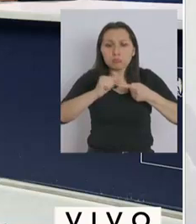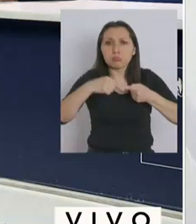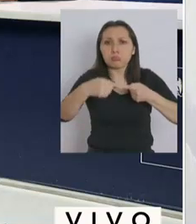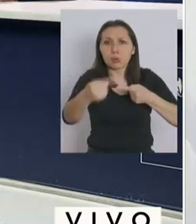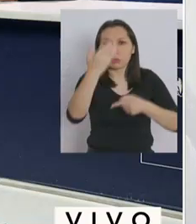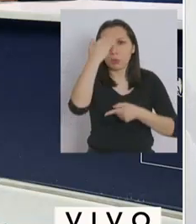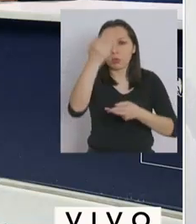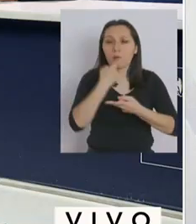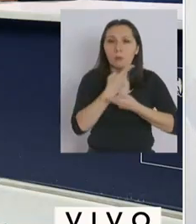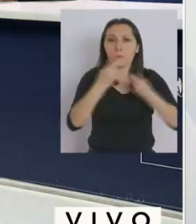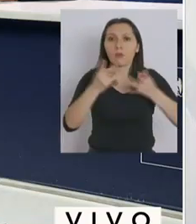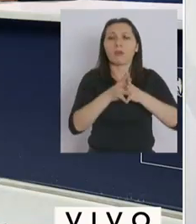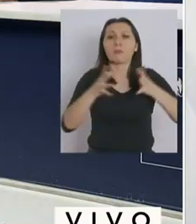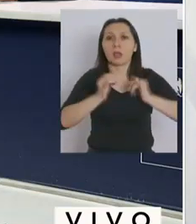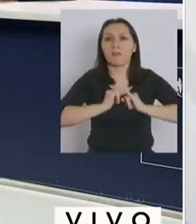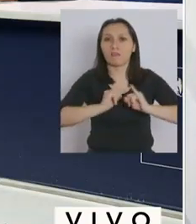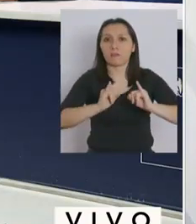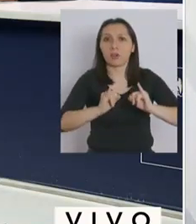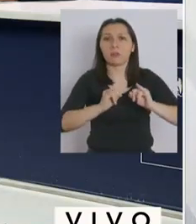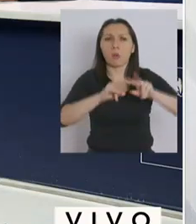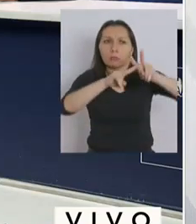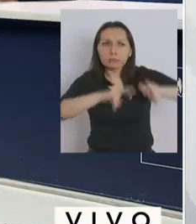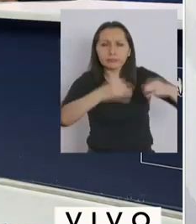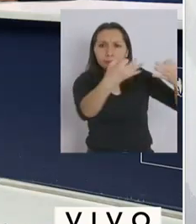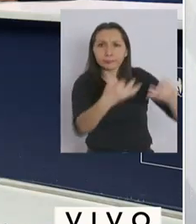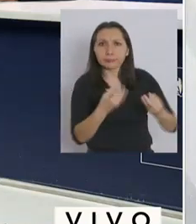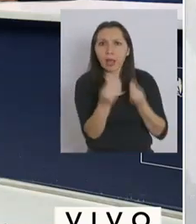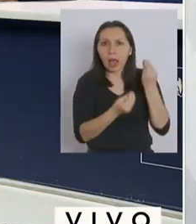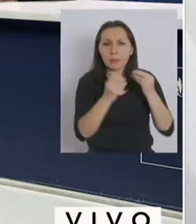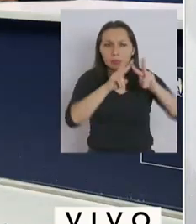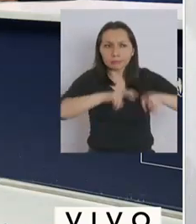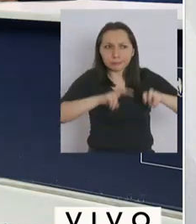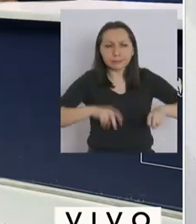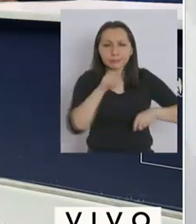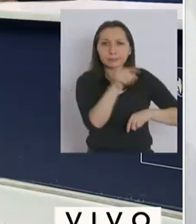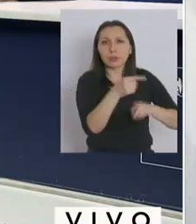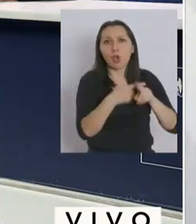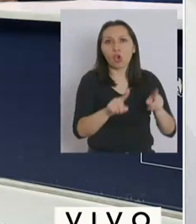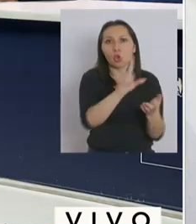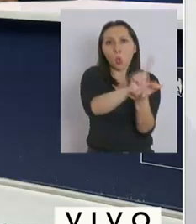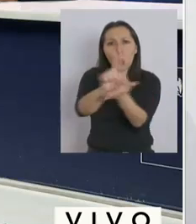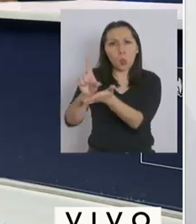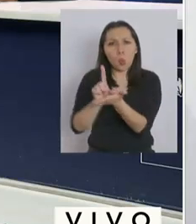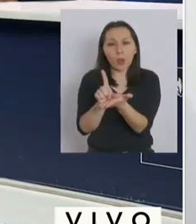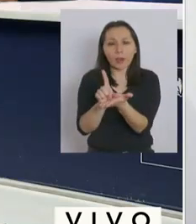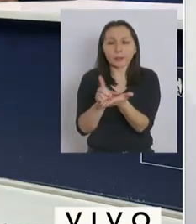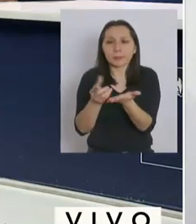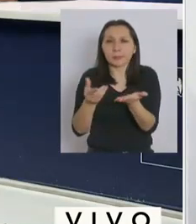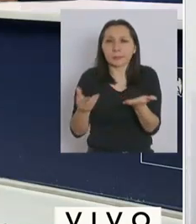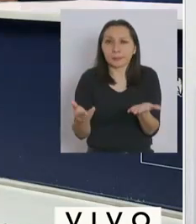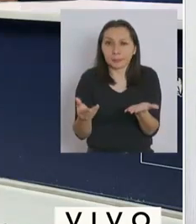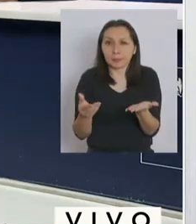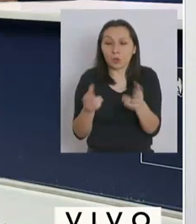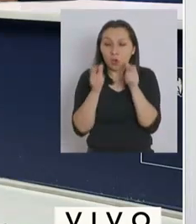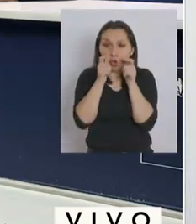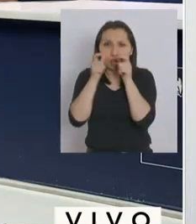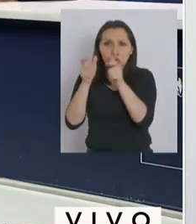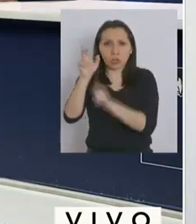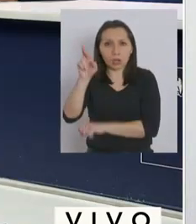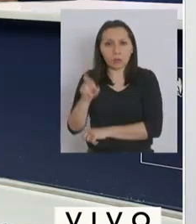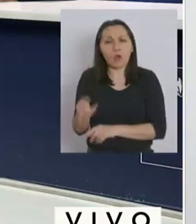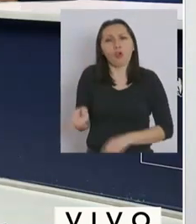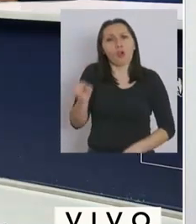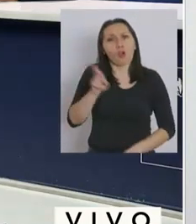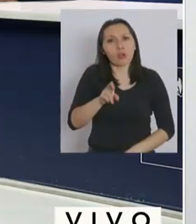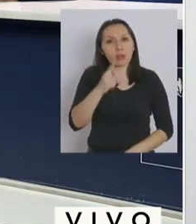se publicarán más informes de las auditorías que se han hecho a otros recintos. Es decir, el ente contralor vuelve